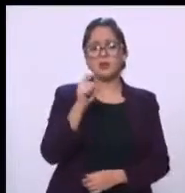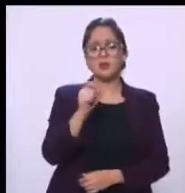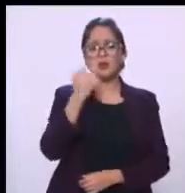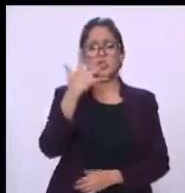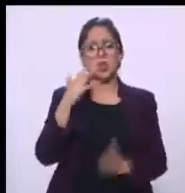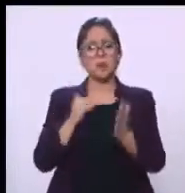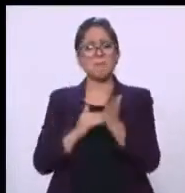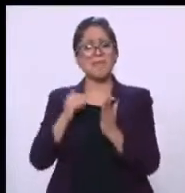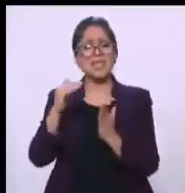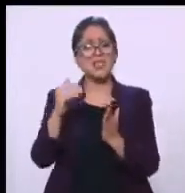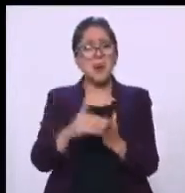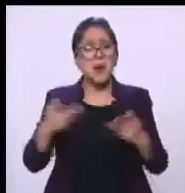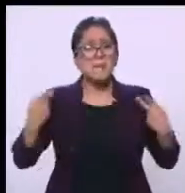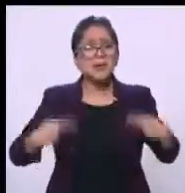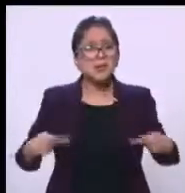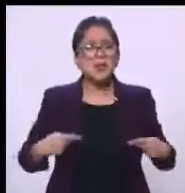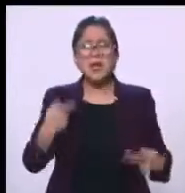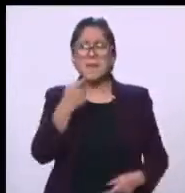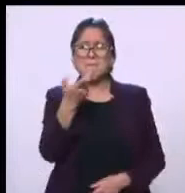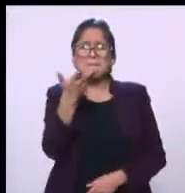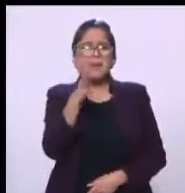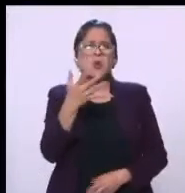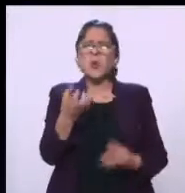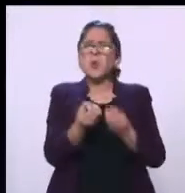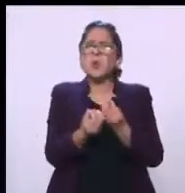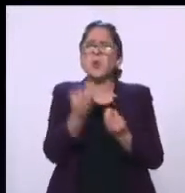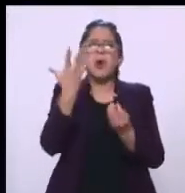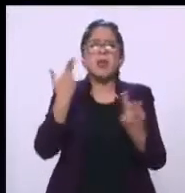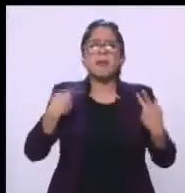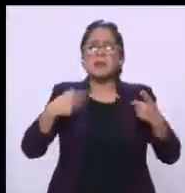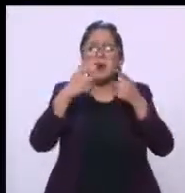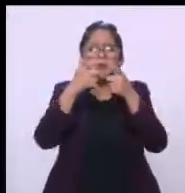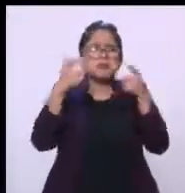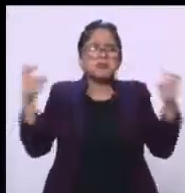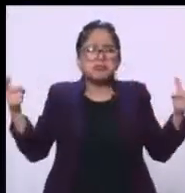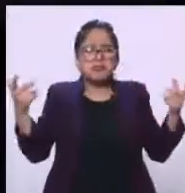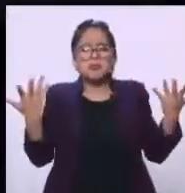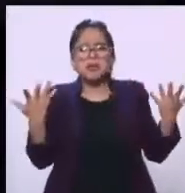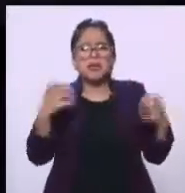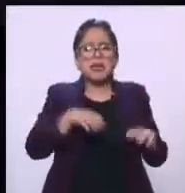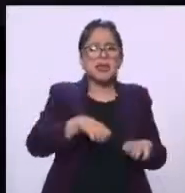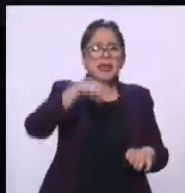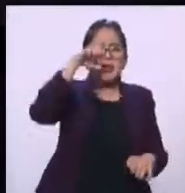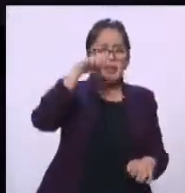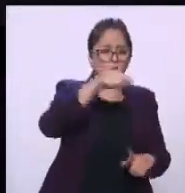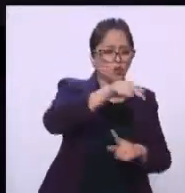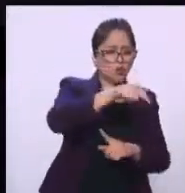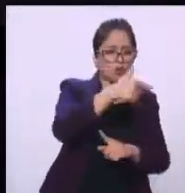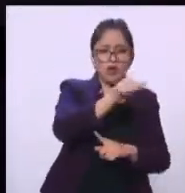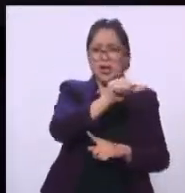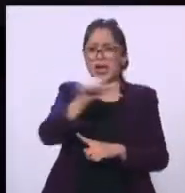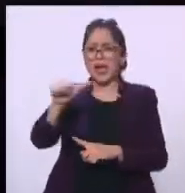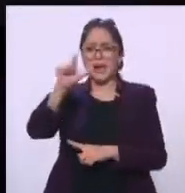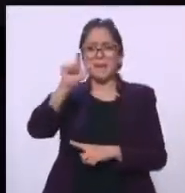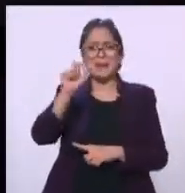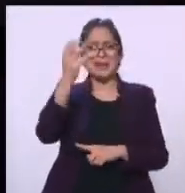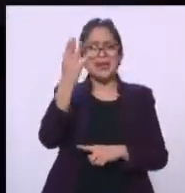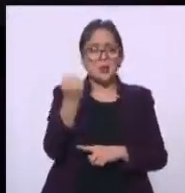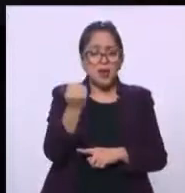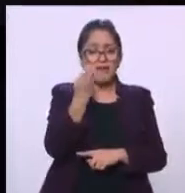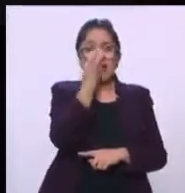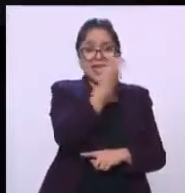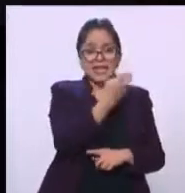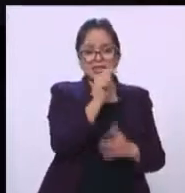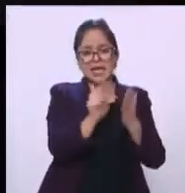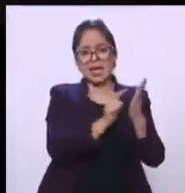personas. Para dimensionar el tamaño de la población... ¿Considerado entre qué y qué edades? De 12 a 29 años de edad. Eso es lo que está previsto